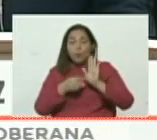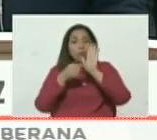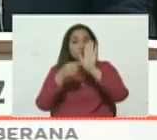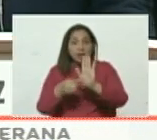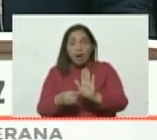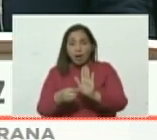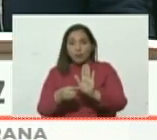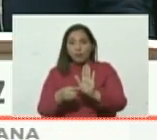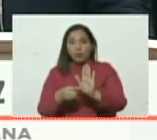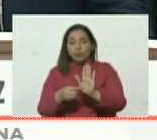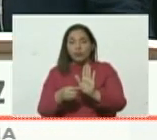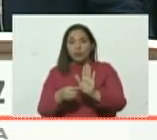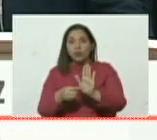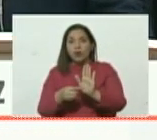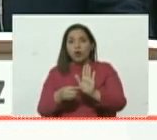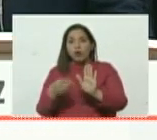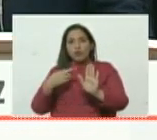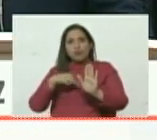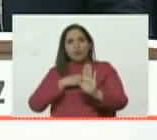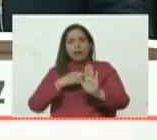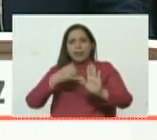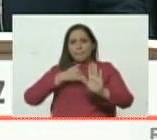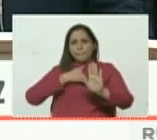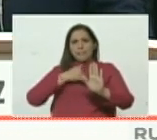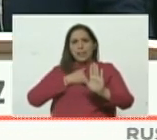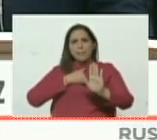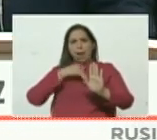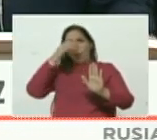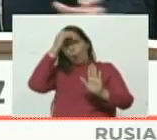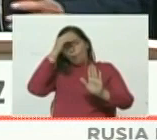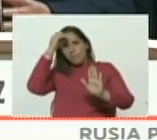ni siquiera nuestras propias opiniones, no,